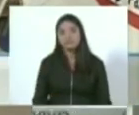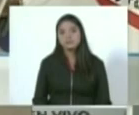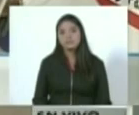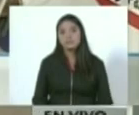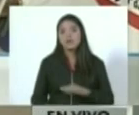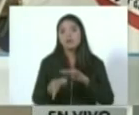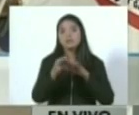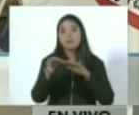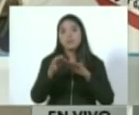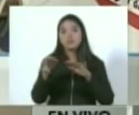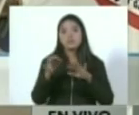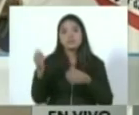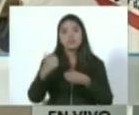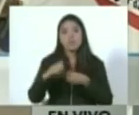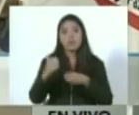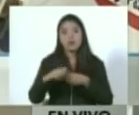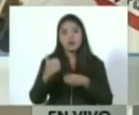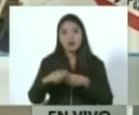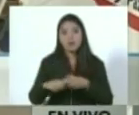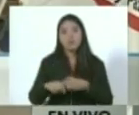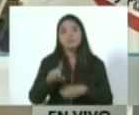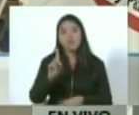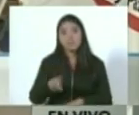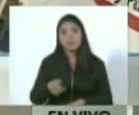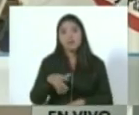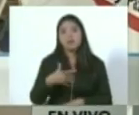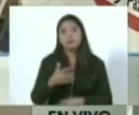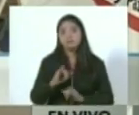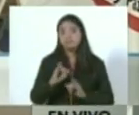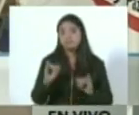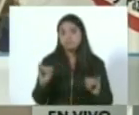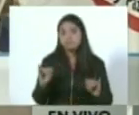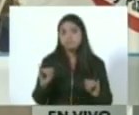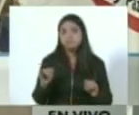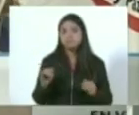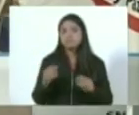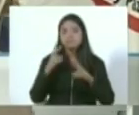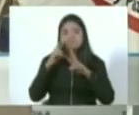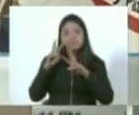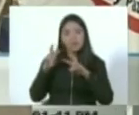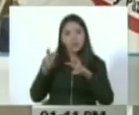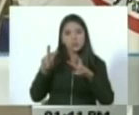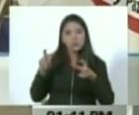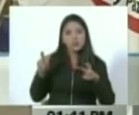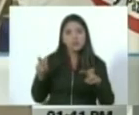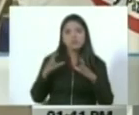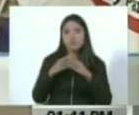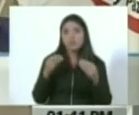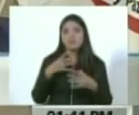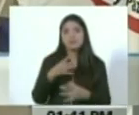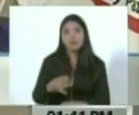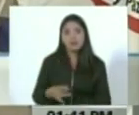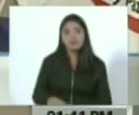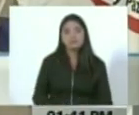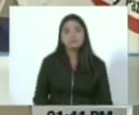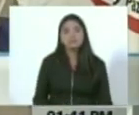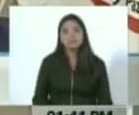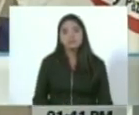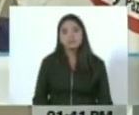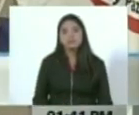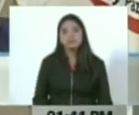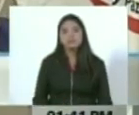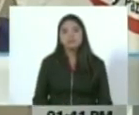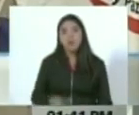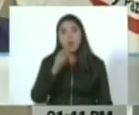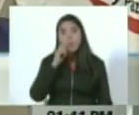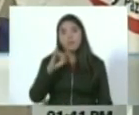municipio Maracaibo, a quien también pues se están hecho todas las evidencias de interés criminalístico. Este ciudadano,